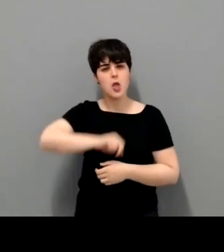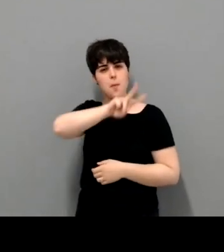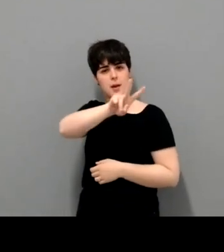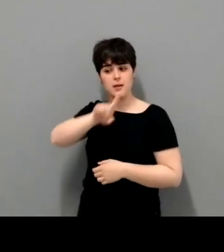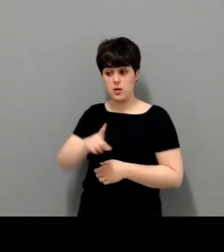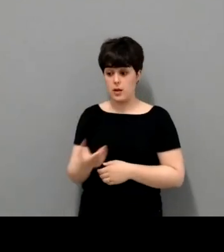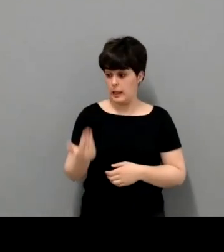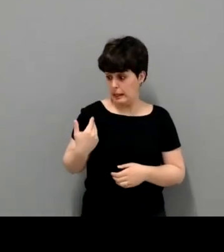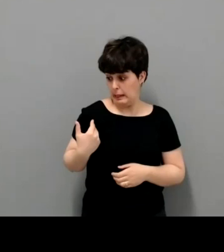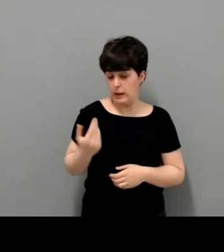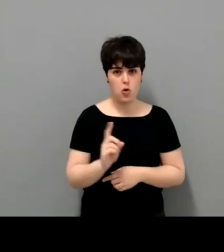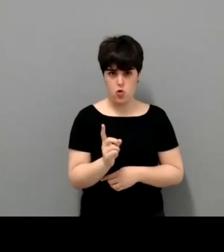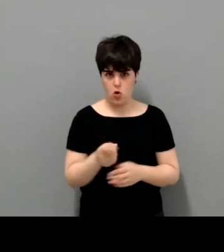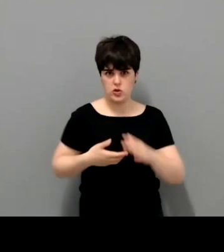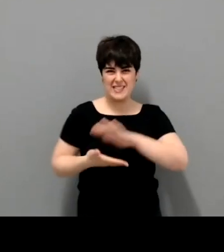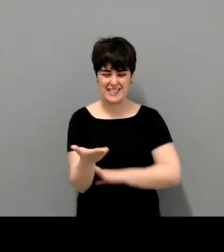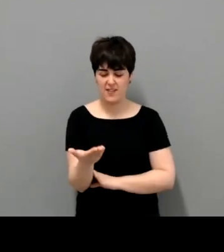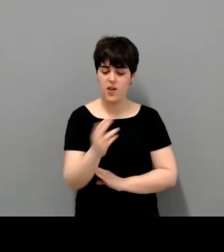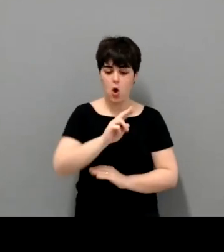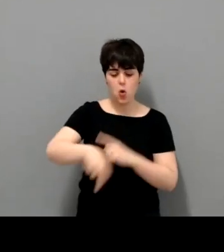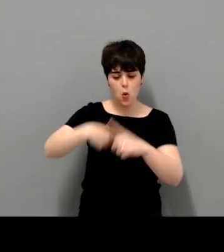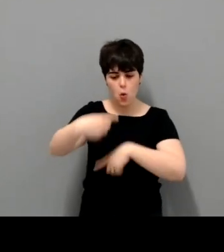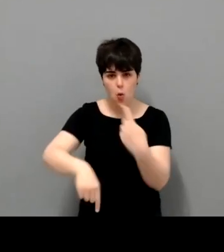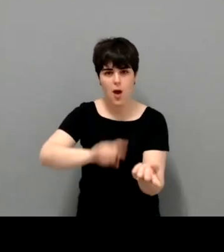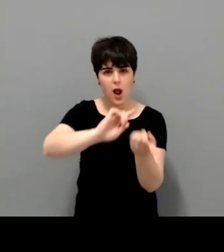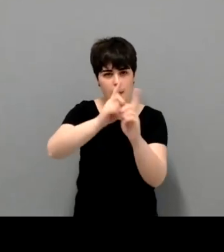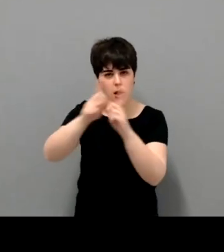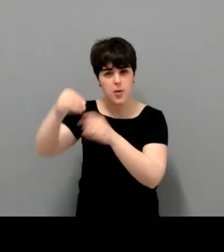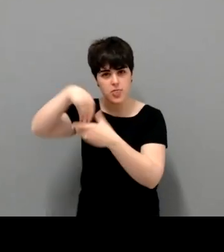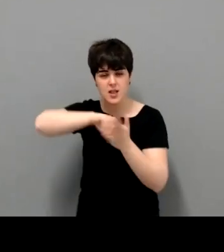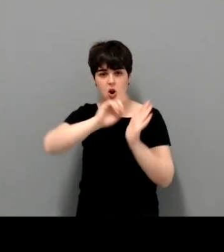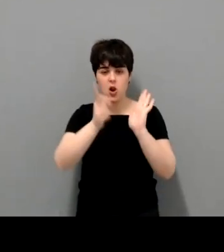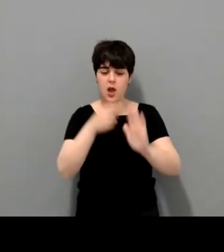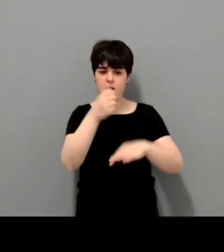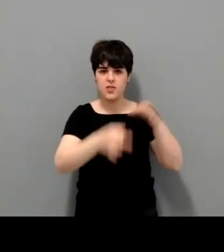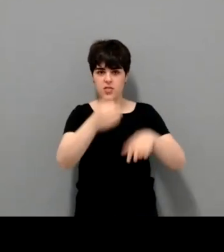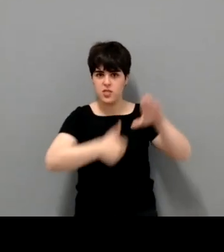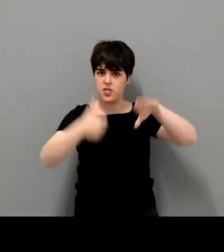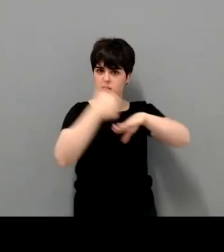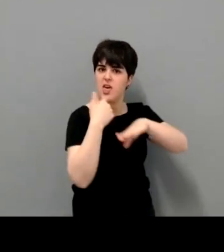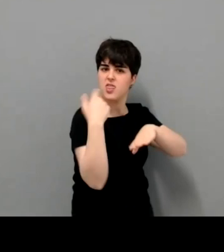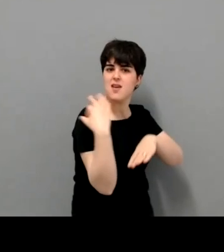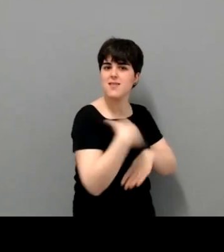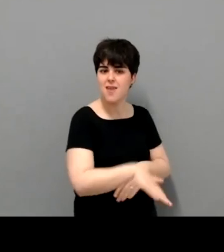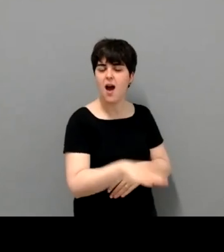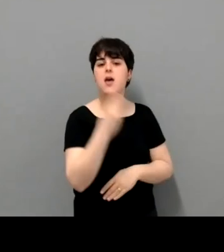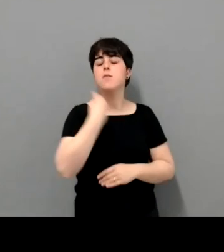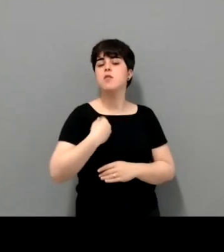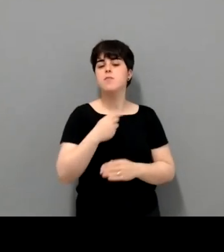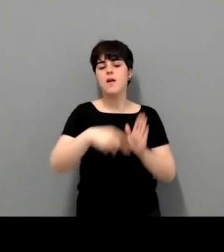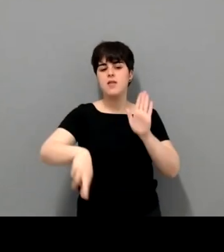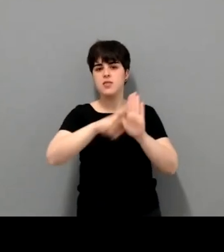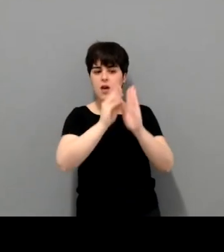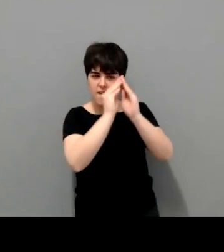antes de ayer, sino que todo como consecuencia de todos estos cambios legales, el Supremo ya lo está diciendo. Ya está decretando